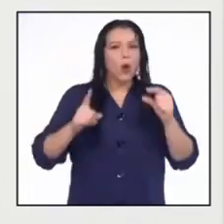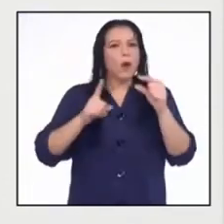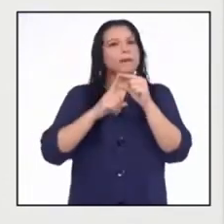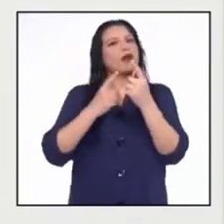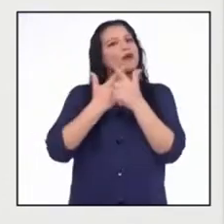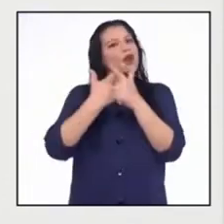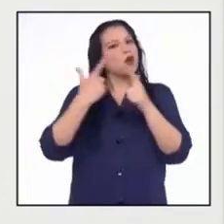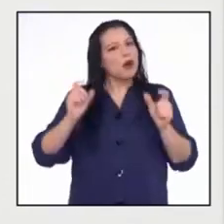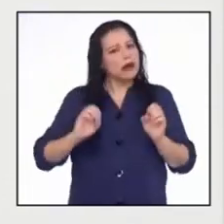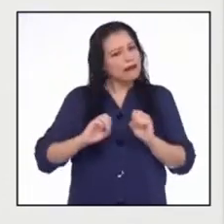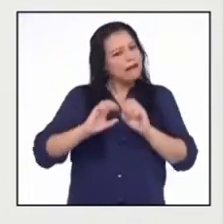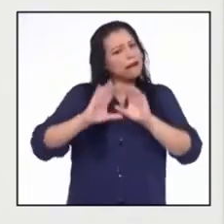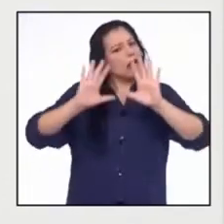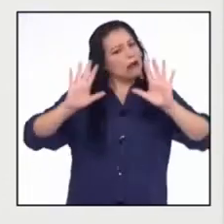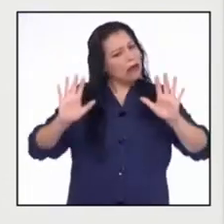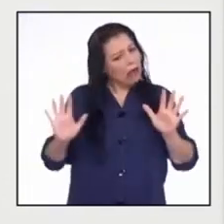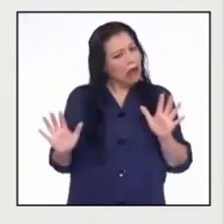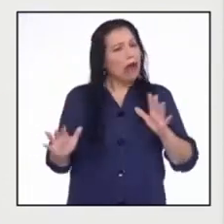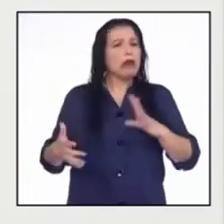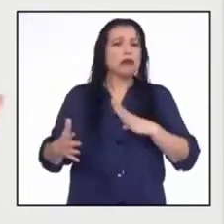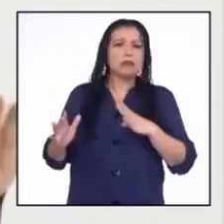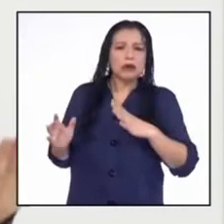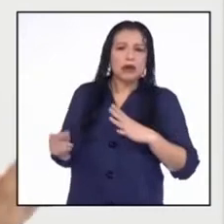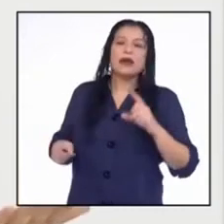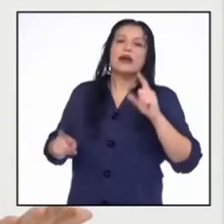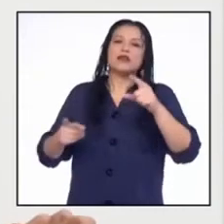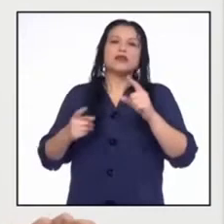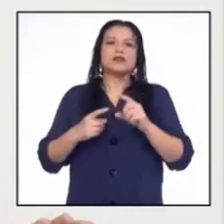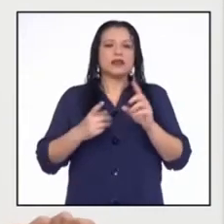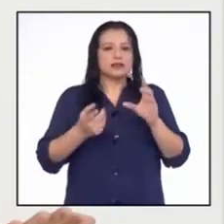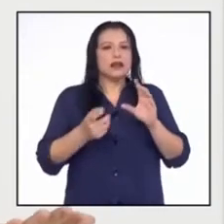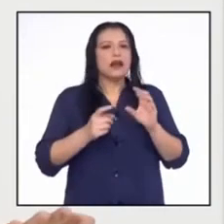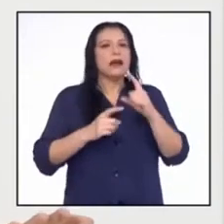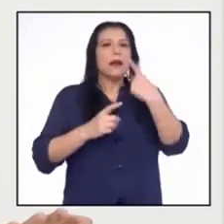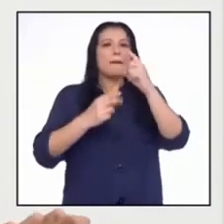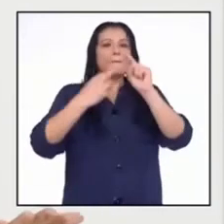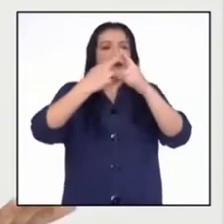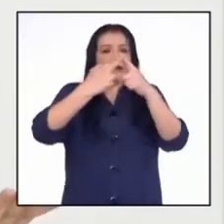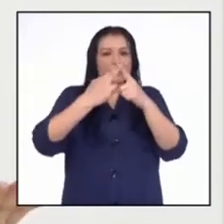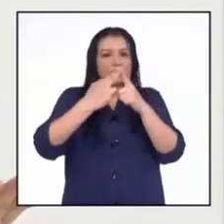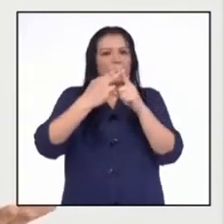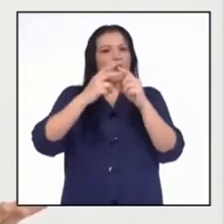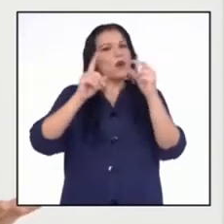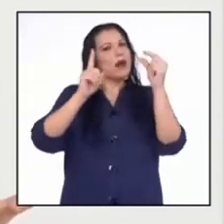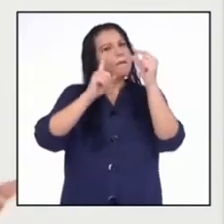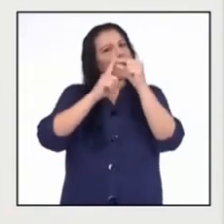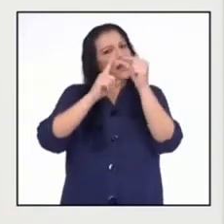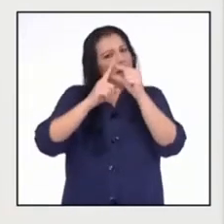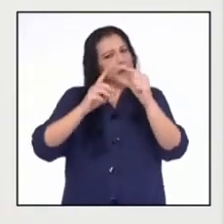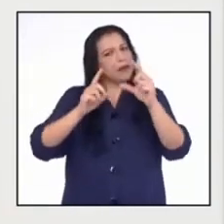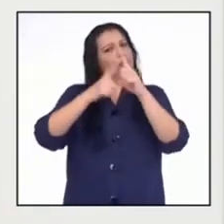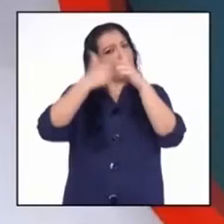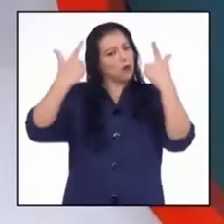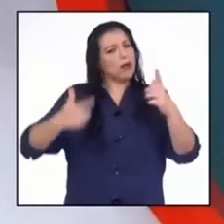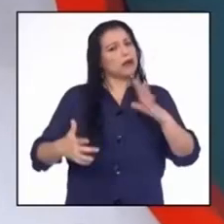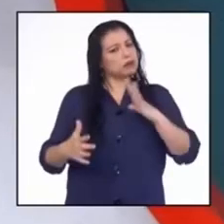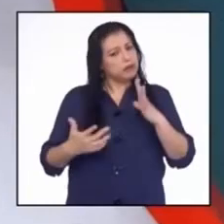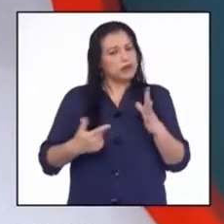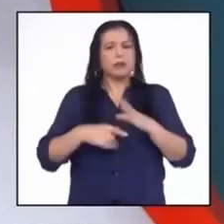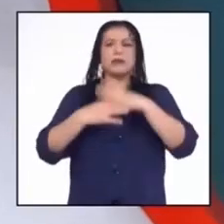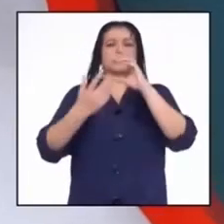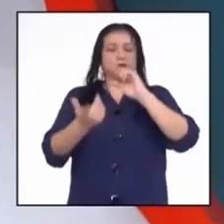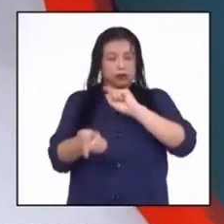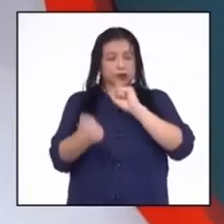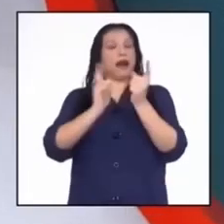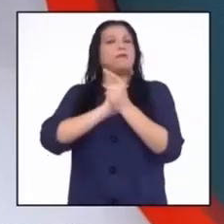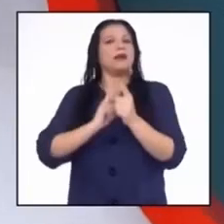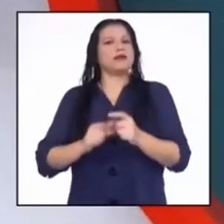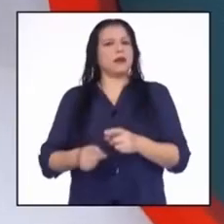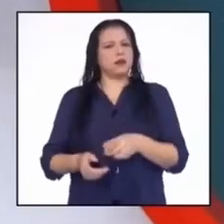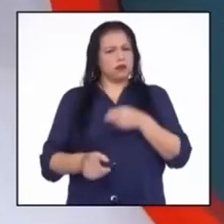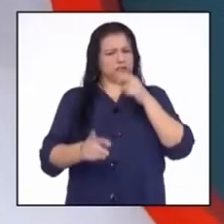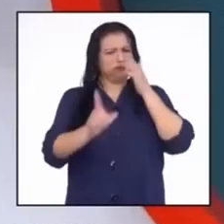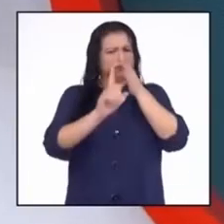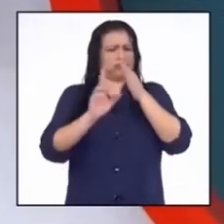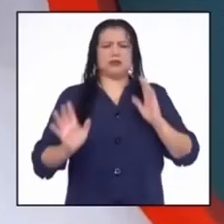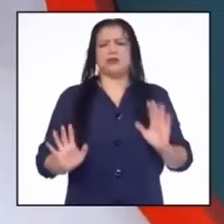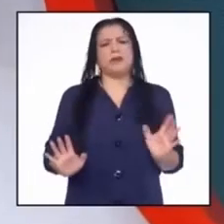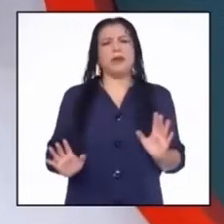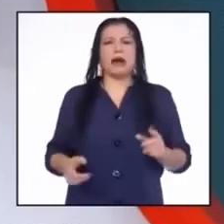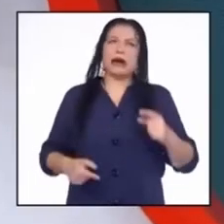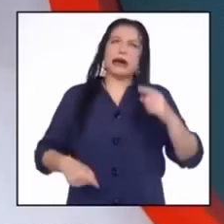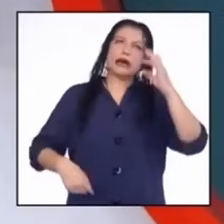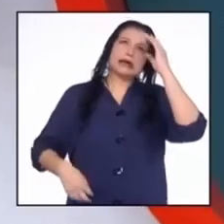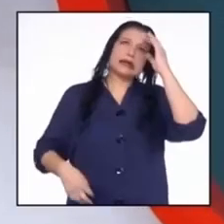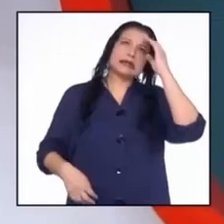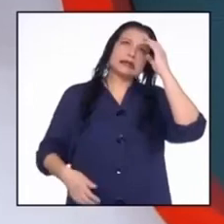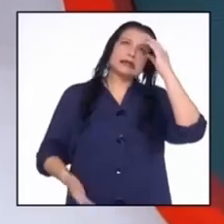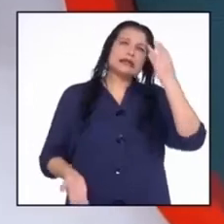lenguaje informal, estás pasando a un lenguaje formal sin ninguna razón. Wow, entiendo. Jamás hubiera pensado